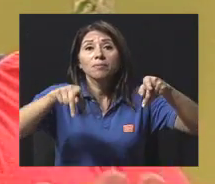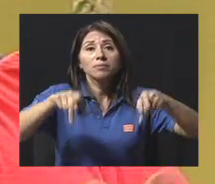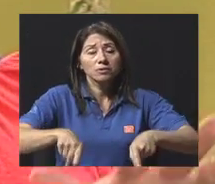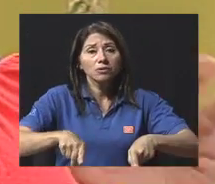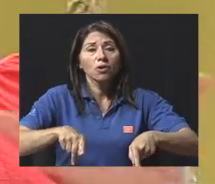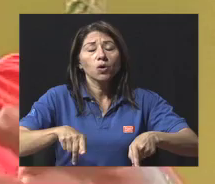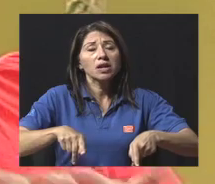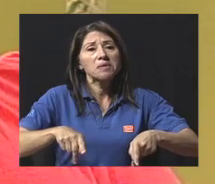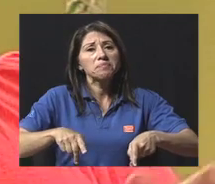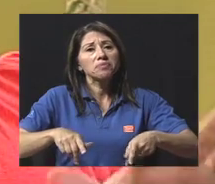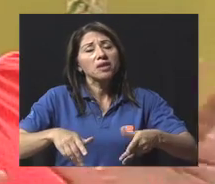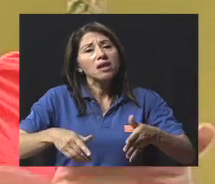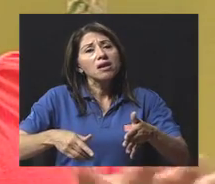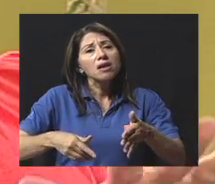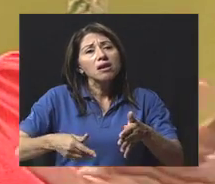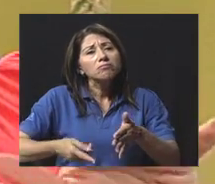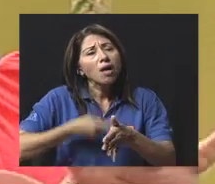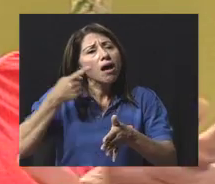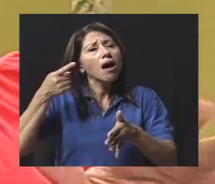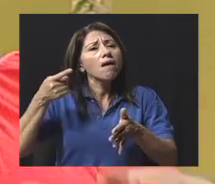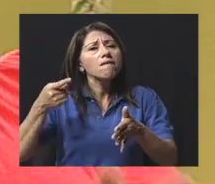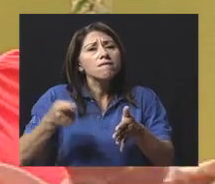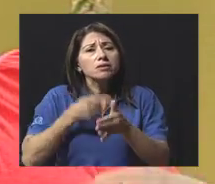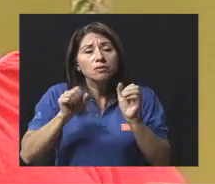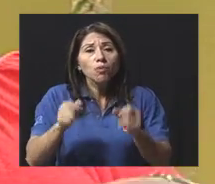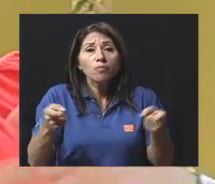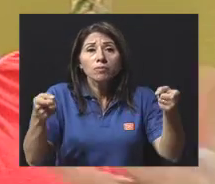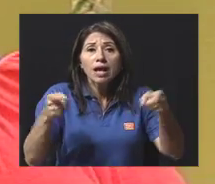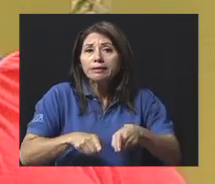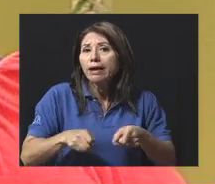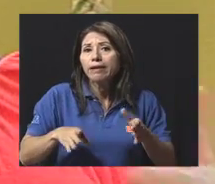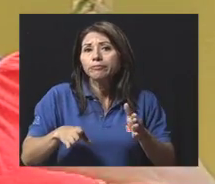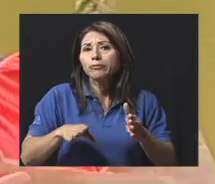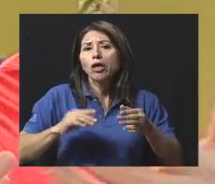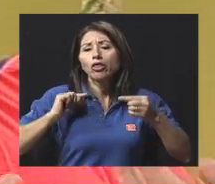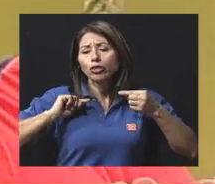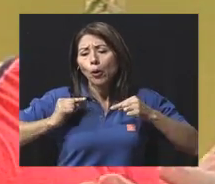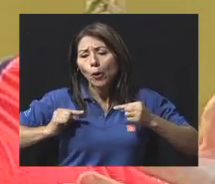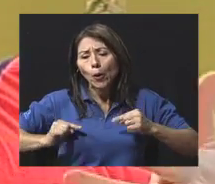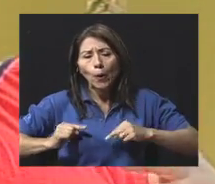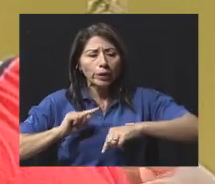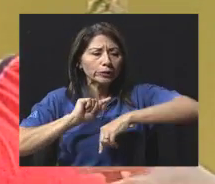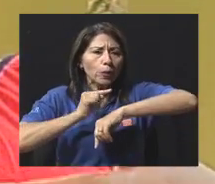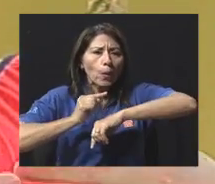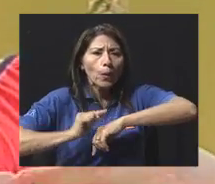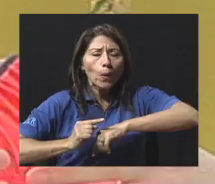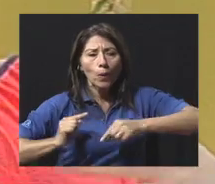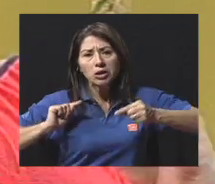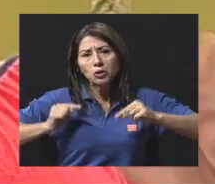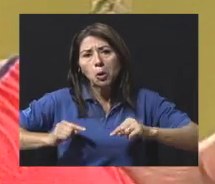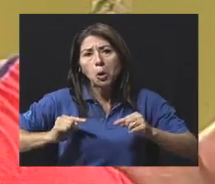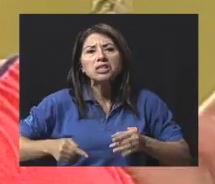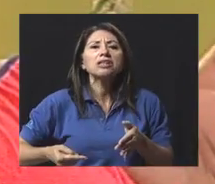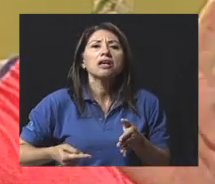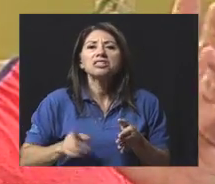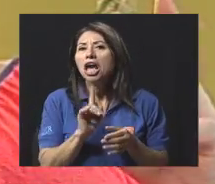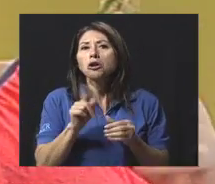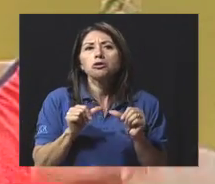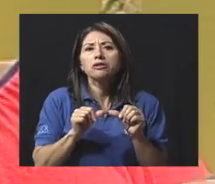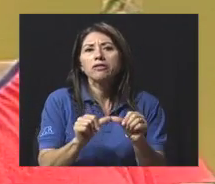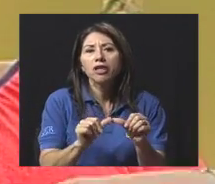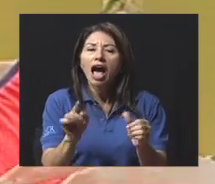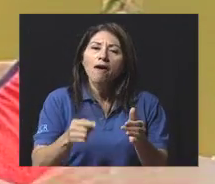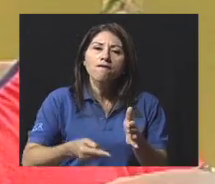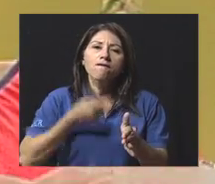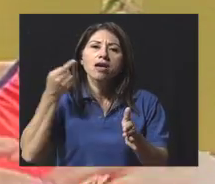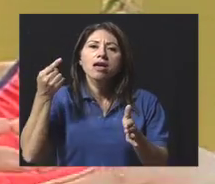tener esporádicamente casos eh problemas de dolores musculares y dolores articulares pero el